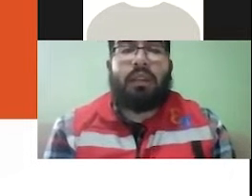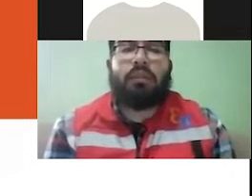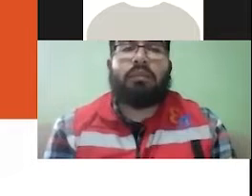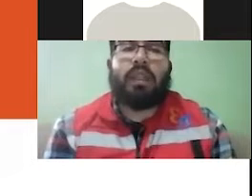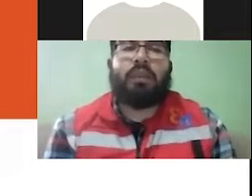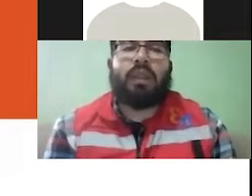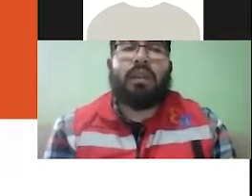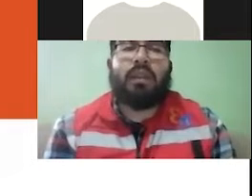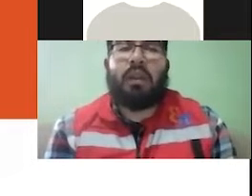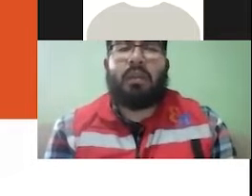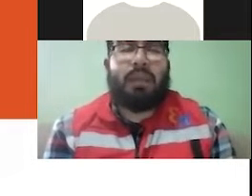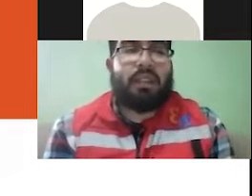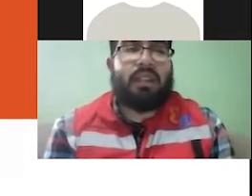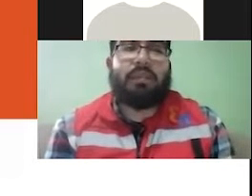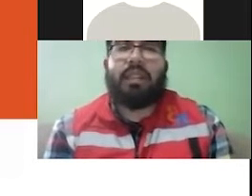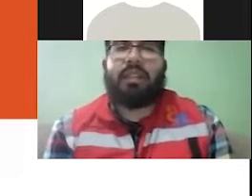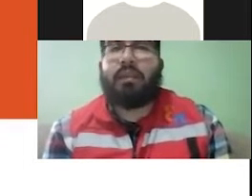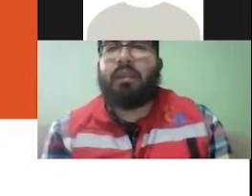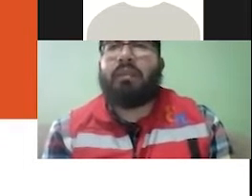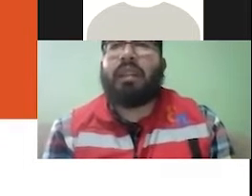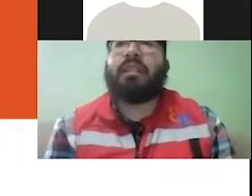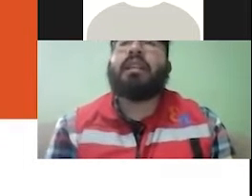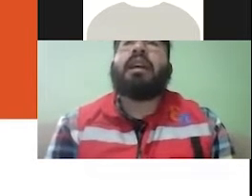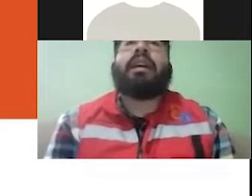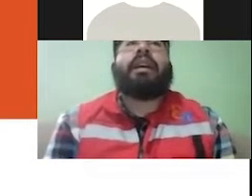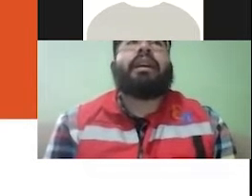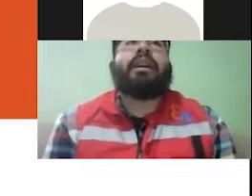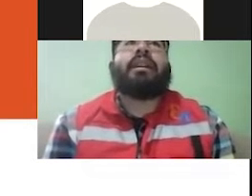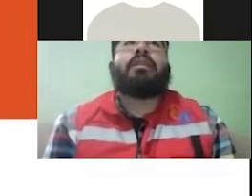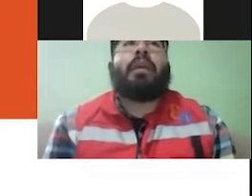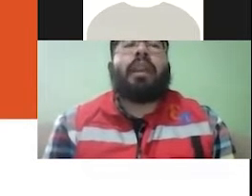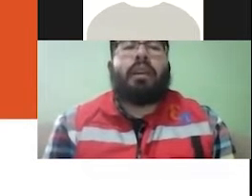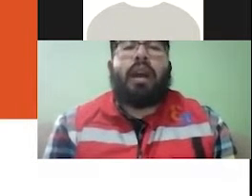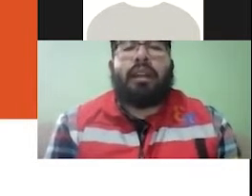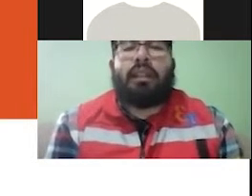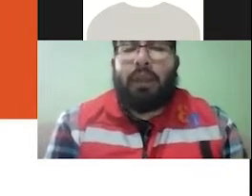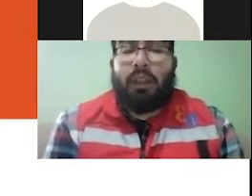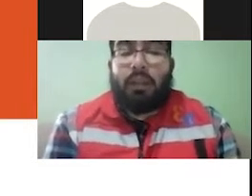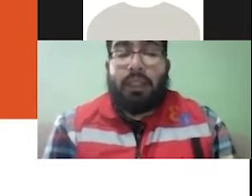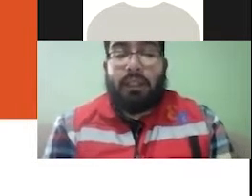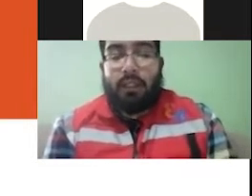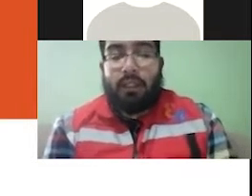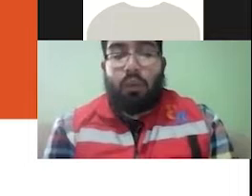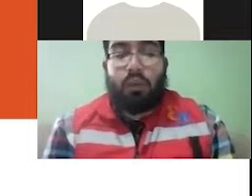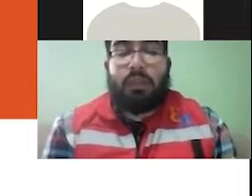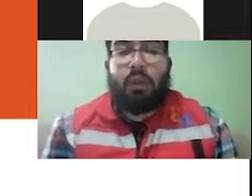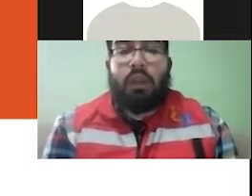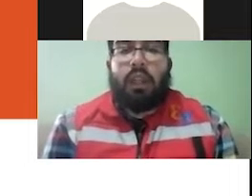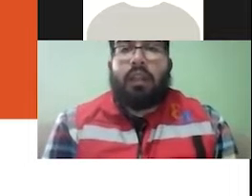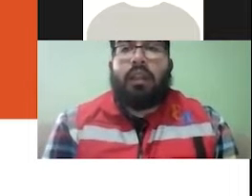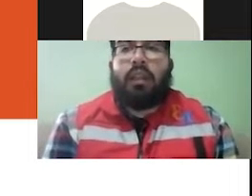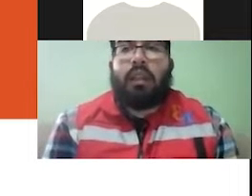inconveniente, ¿no? Las puertas abrían normalmente, las ventanas abrían normalmente, no había ninguna grieta, pero de repente hubo un